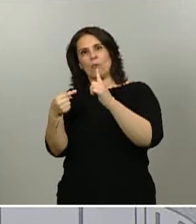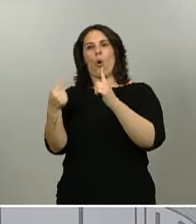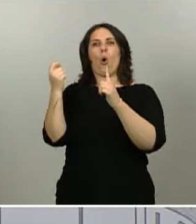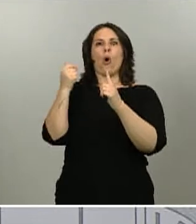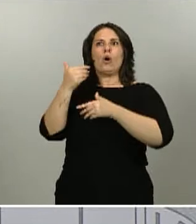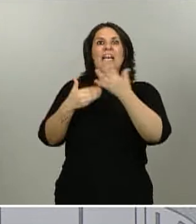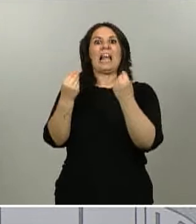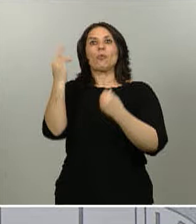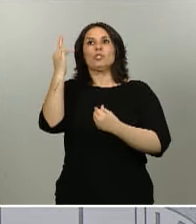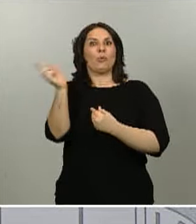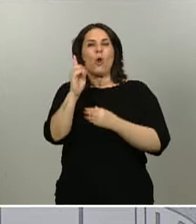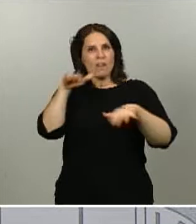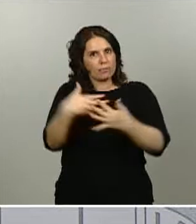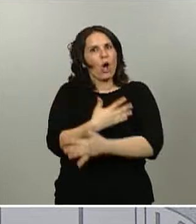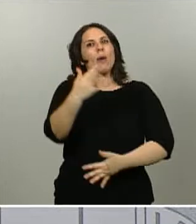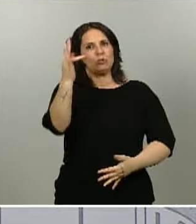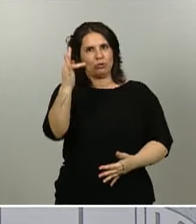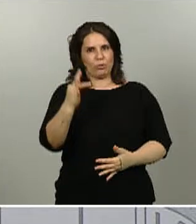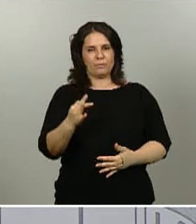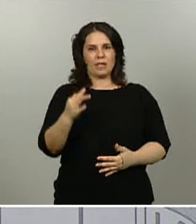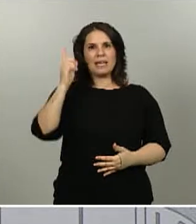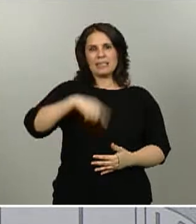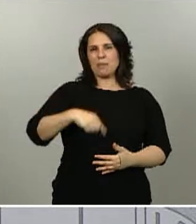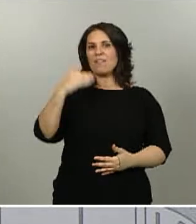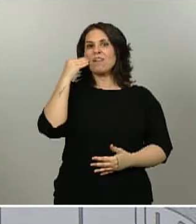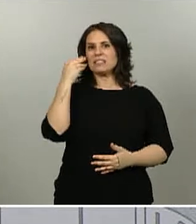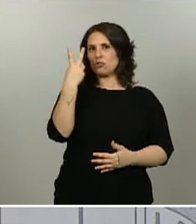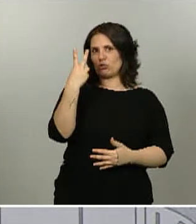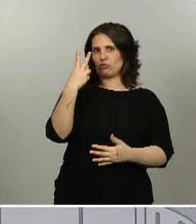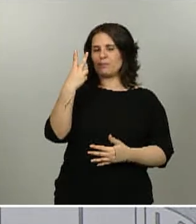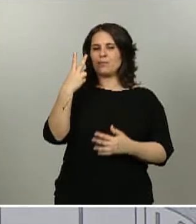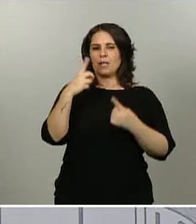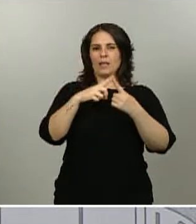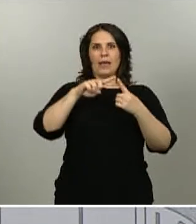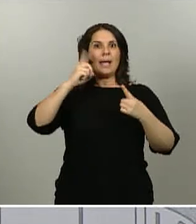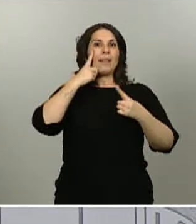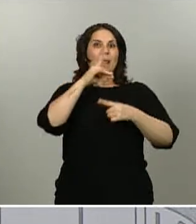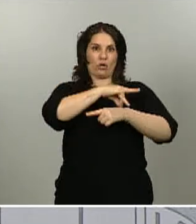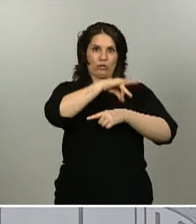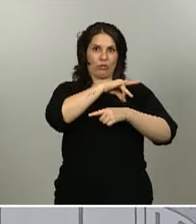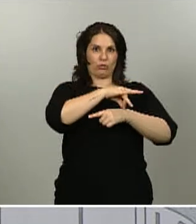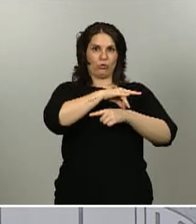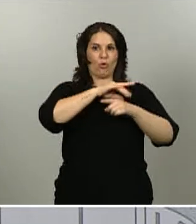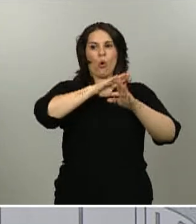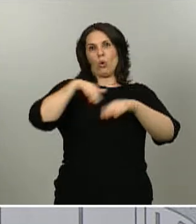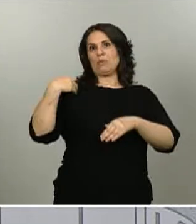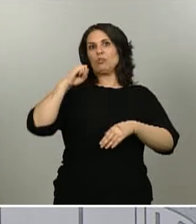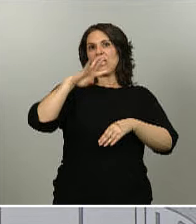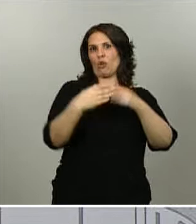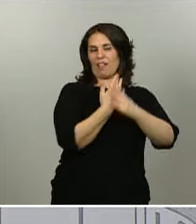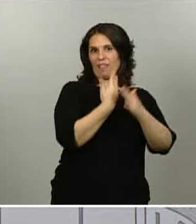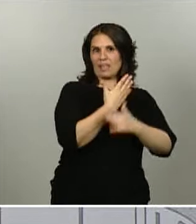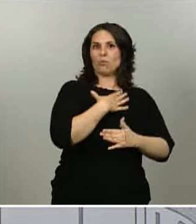los datos por dos fechas más. Las fechas de diagnósticos y valorar los últimos 14 días y los últimos 7 días, como por